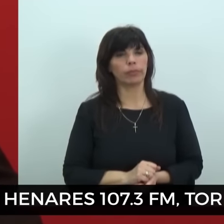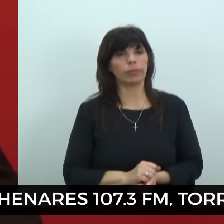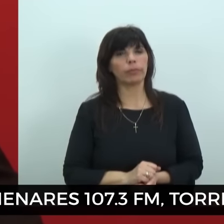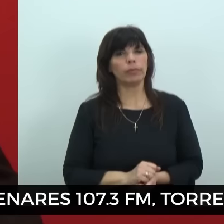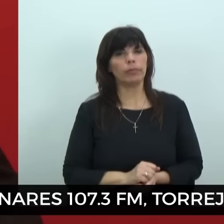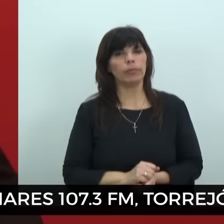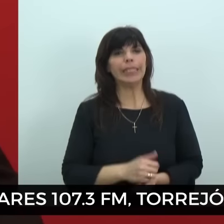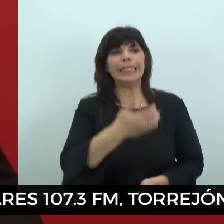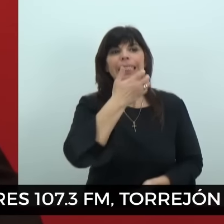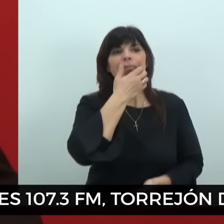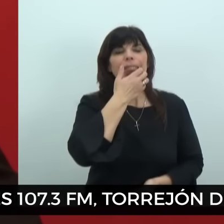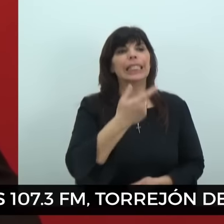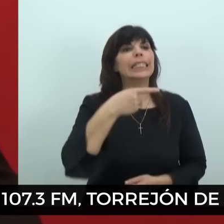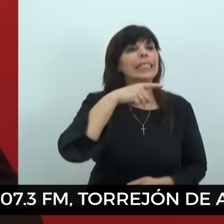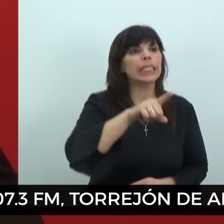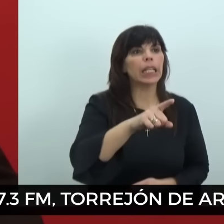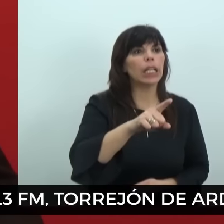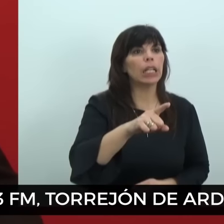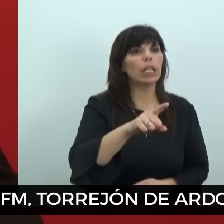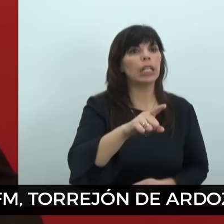hubiera hecho adulterio